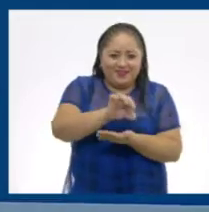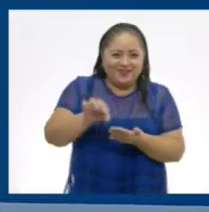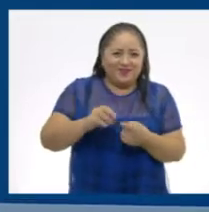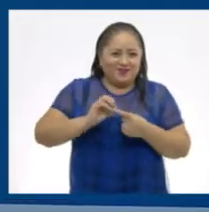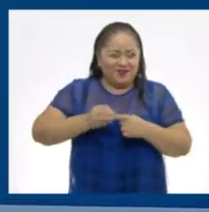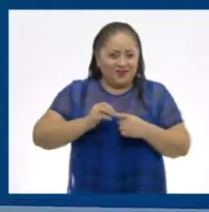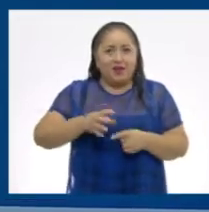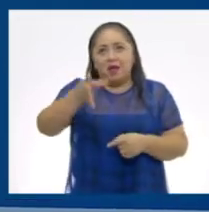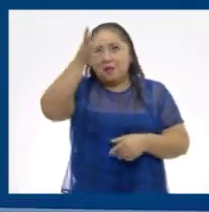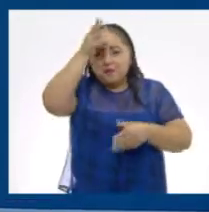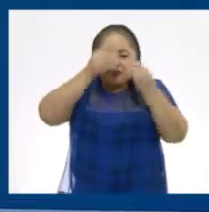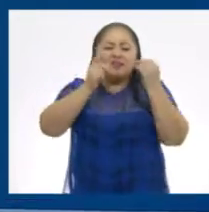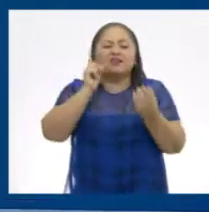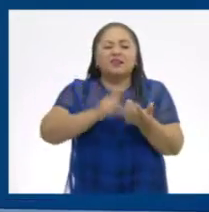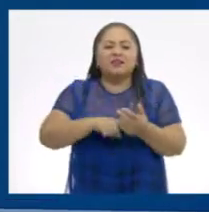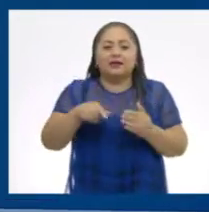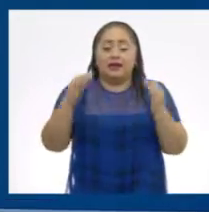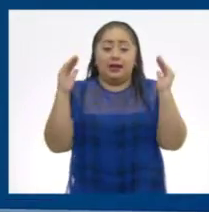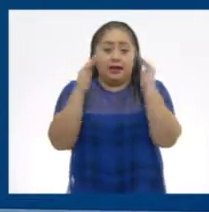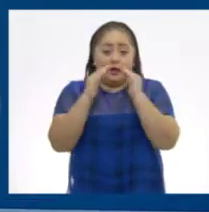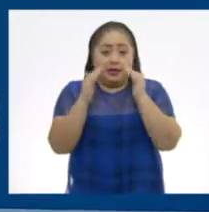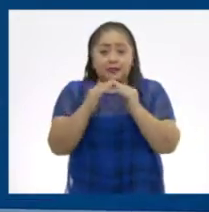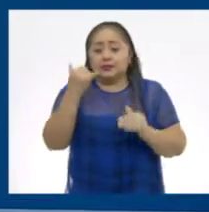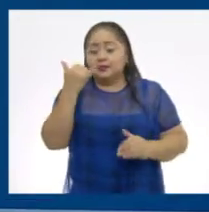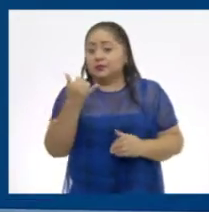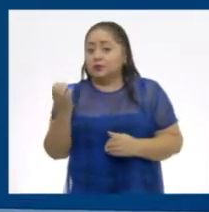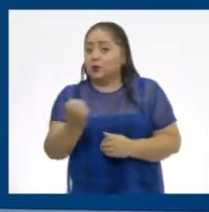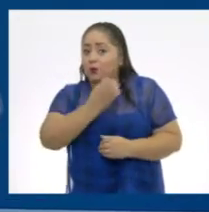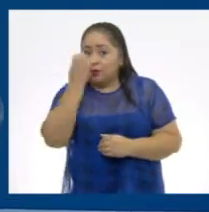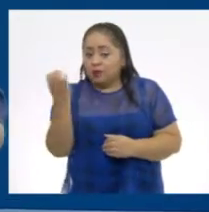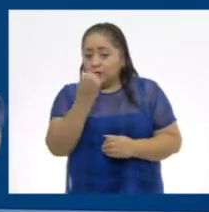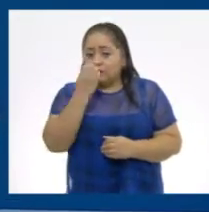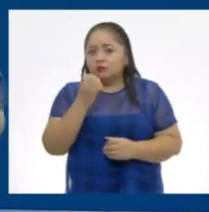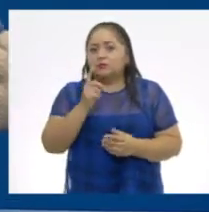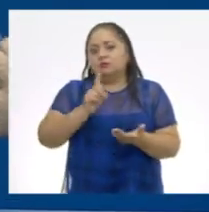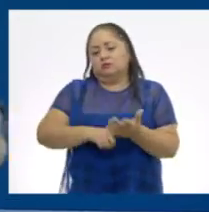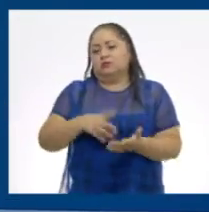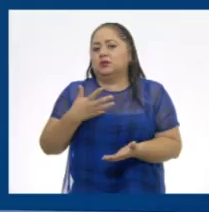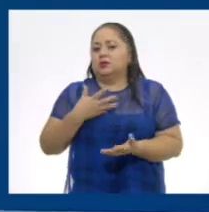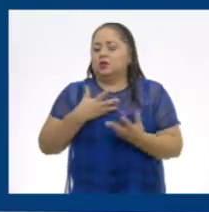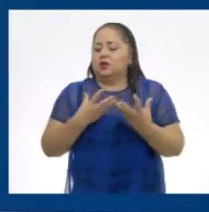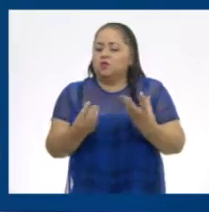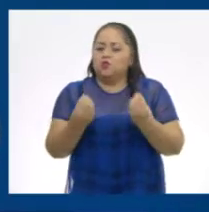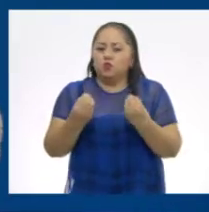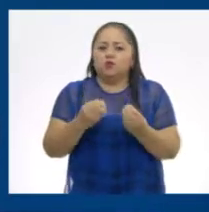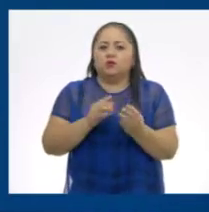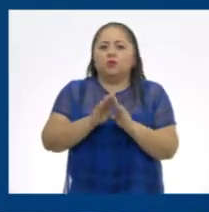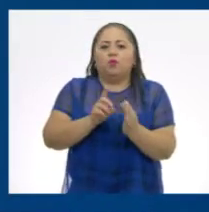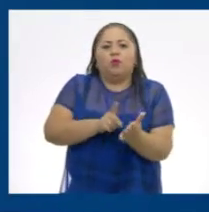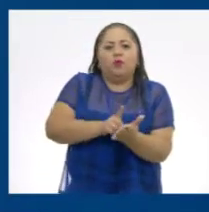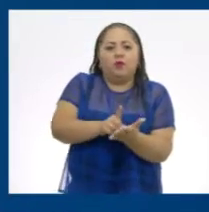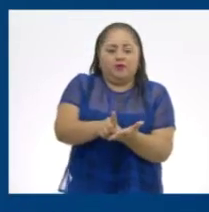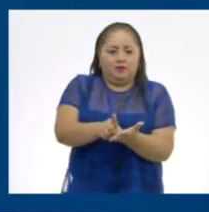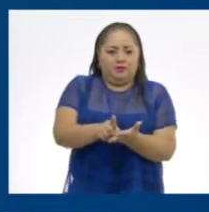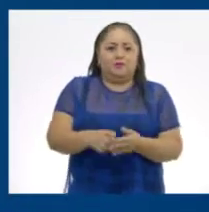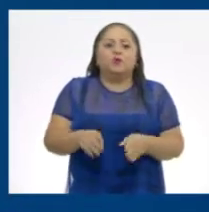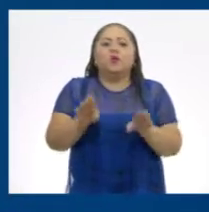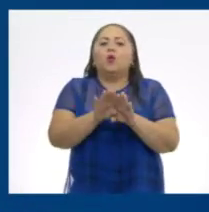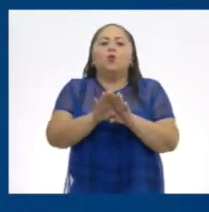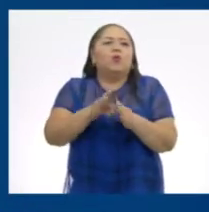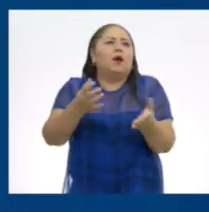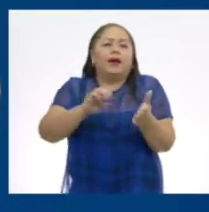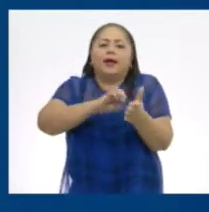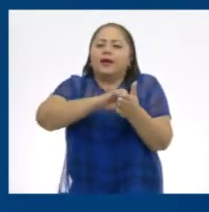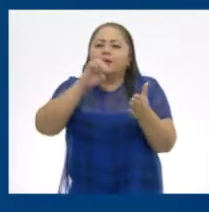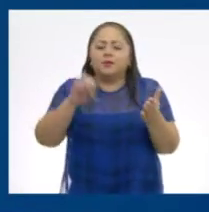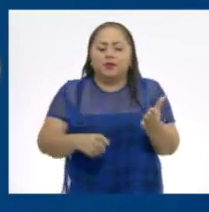maestra. Aprendí que en la casa y en la escuela ejercemos muchos de nuestros derechos, como por